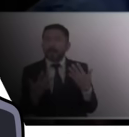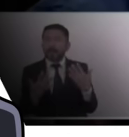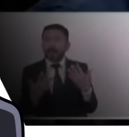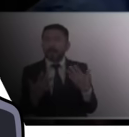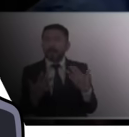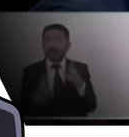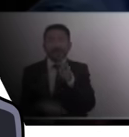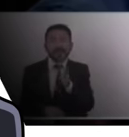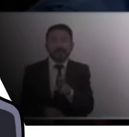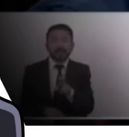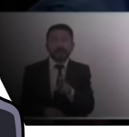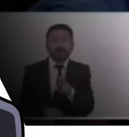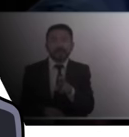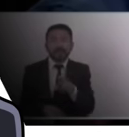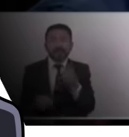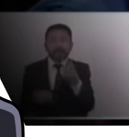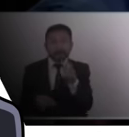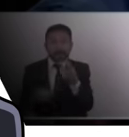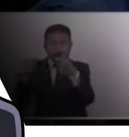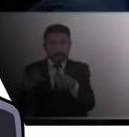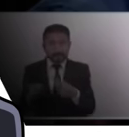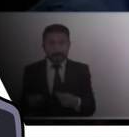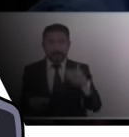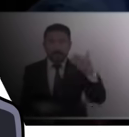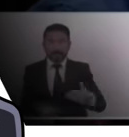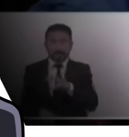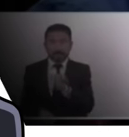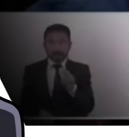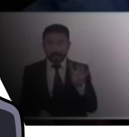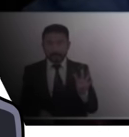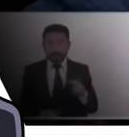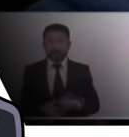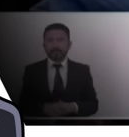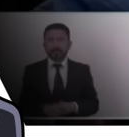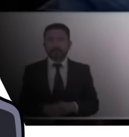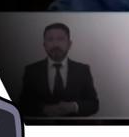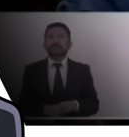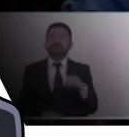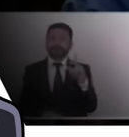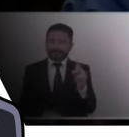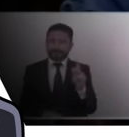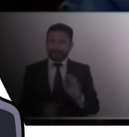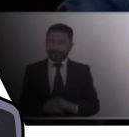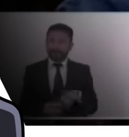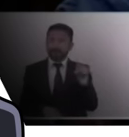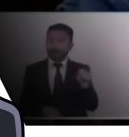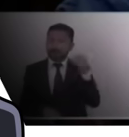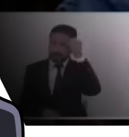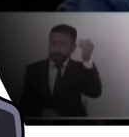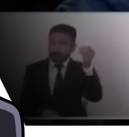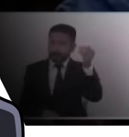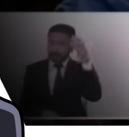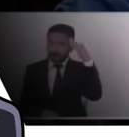que responda la asignación de presupuesto para el próximo año. Ok, eso es lo que dijo